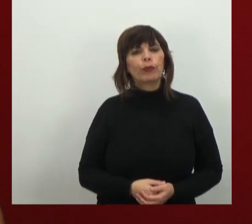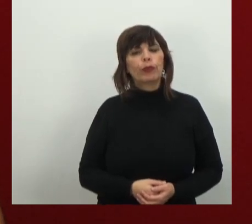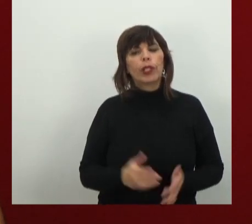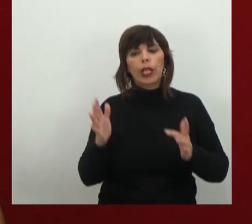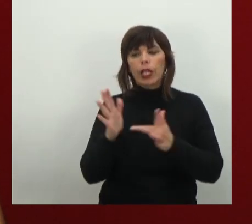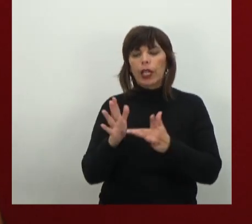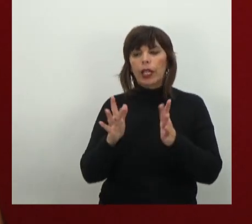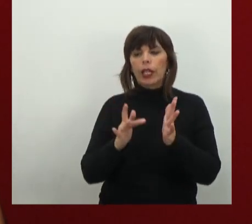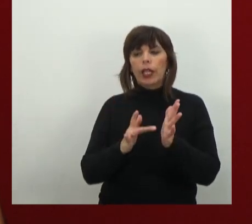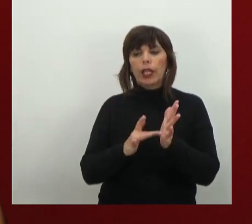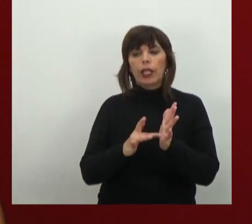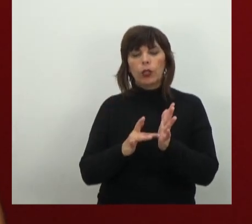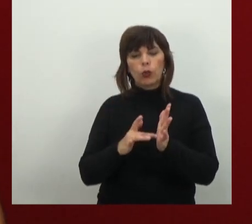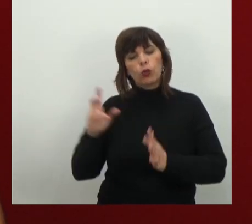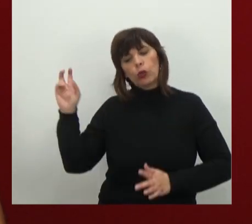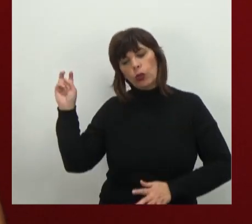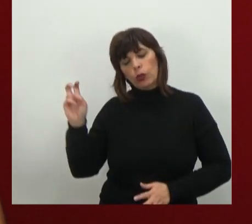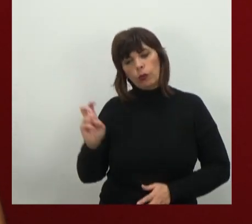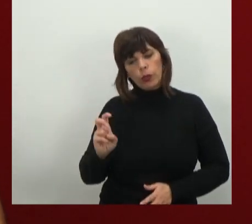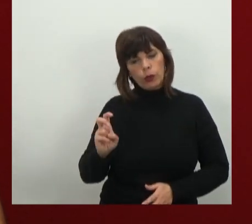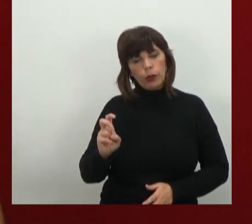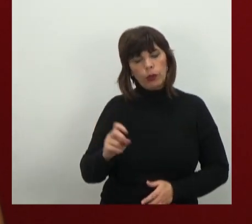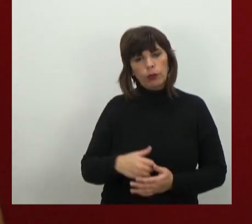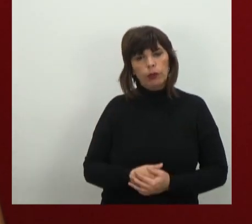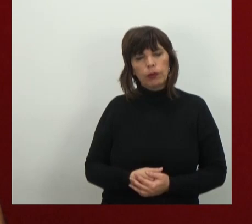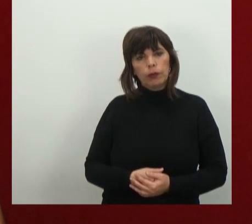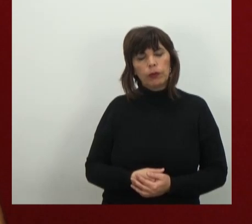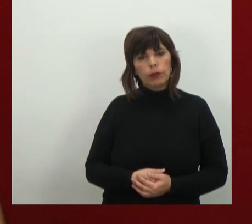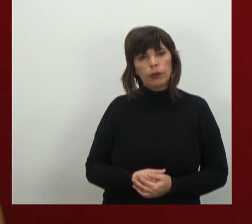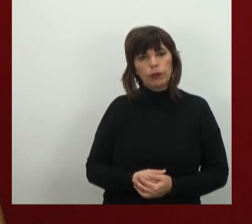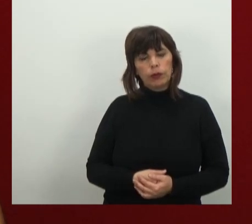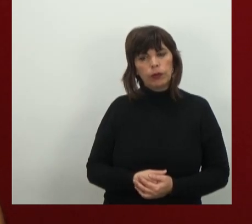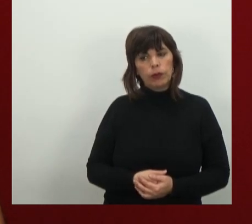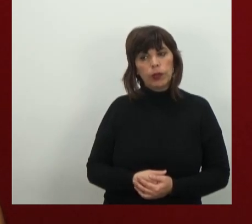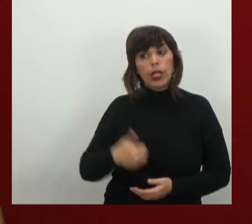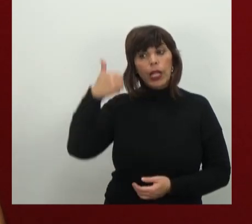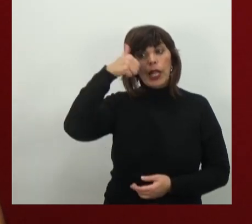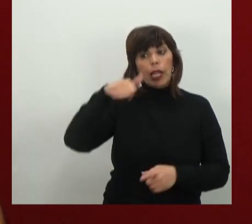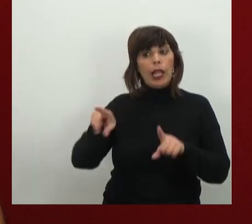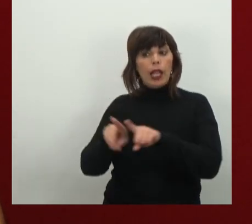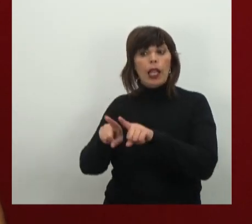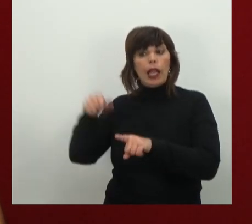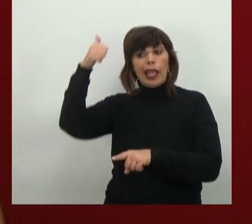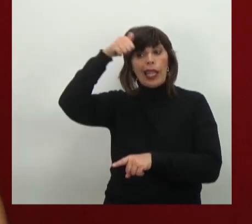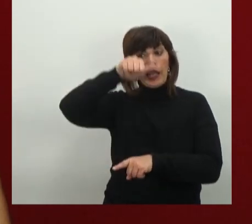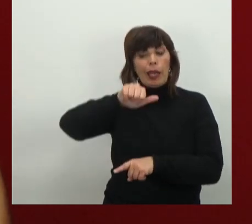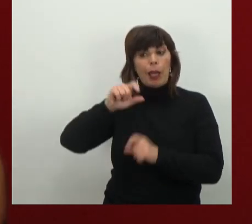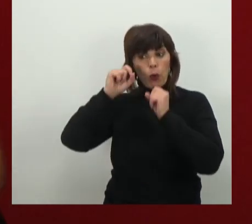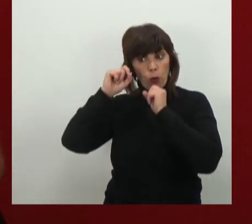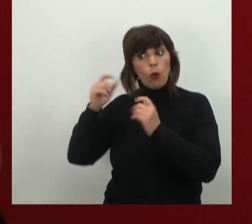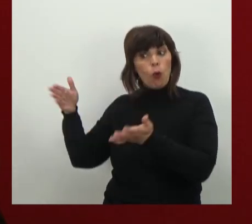Jesús y halló que hacía ya 4 días que Lázaro estaba muerto en el